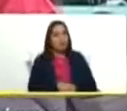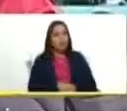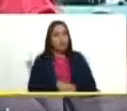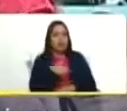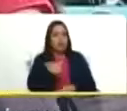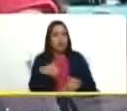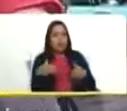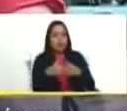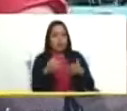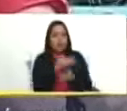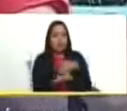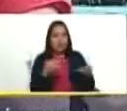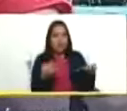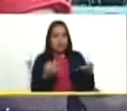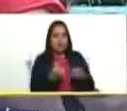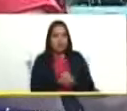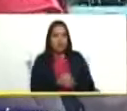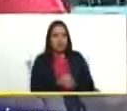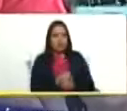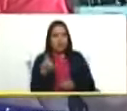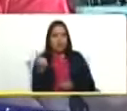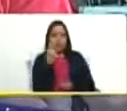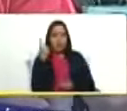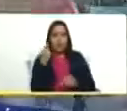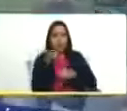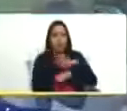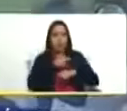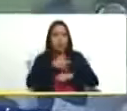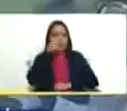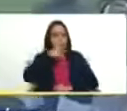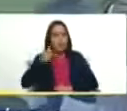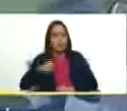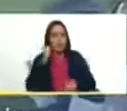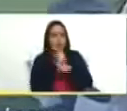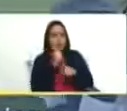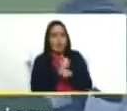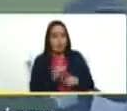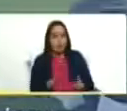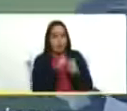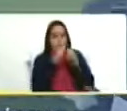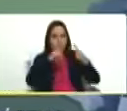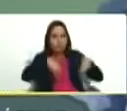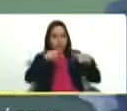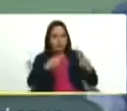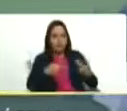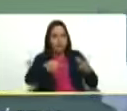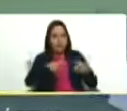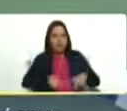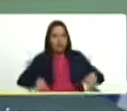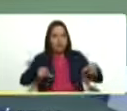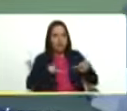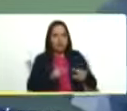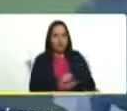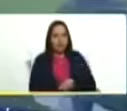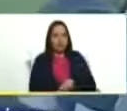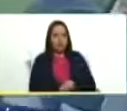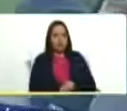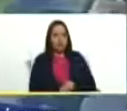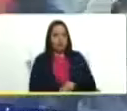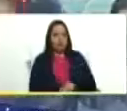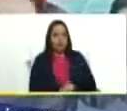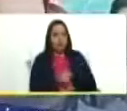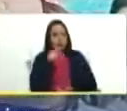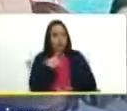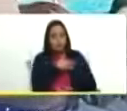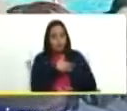espectacular que se montó aquí, un solo gobierno, un solo pueblo trabajando en la recuperación de nuestro núcleo endógeno. Y hoy no nos queda más nada que